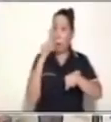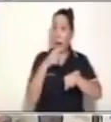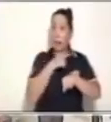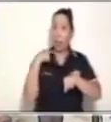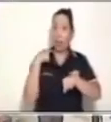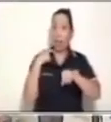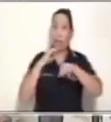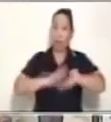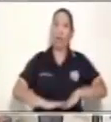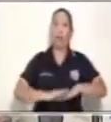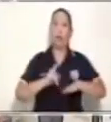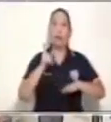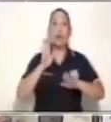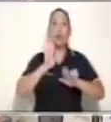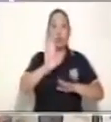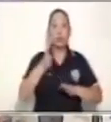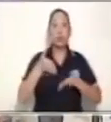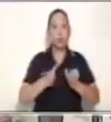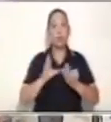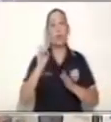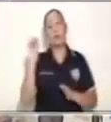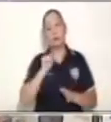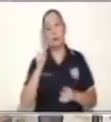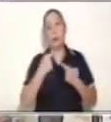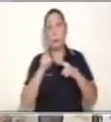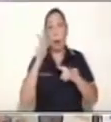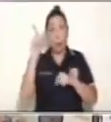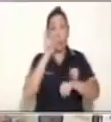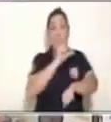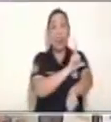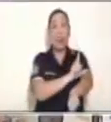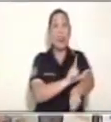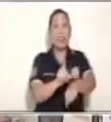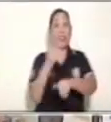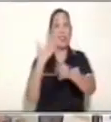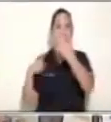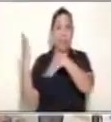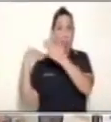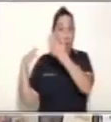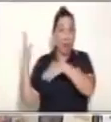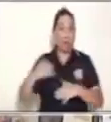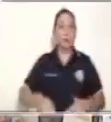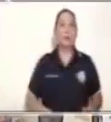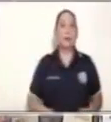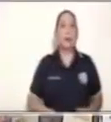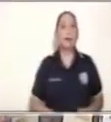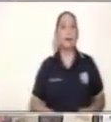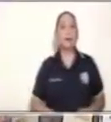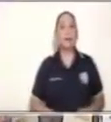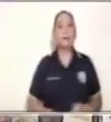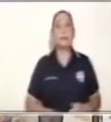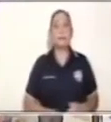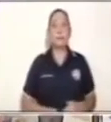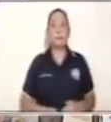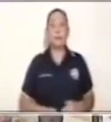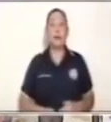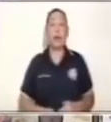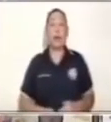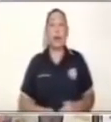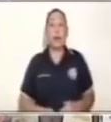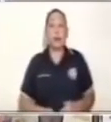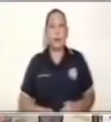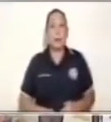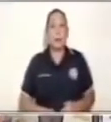la persona pueda vivir tanto tiempo, porque ya sabemos que no podemos vivir tanto tiempo. Entonces esa es la parte de la